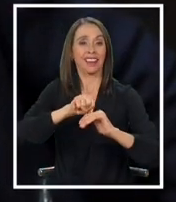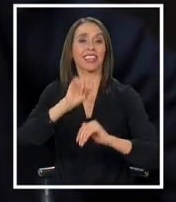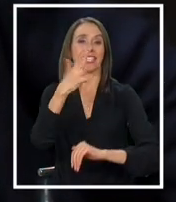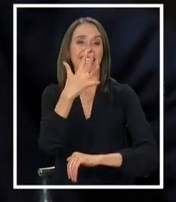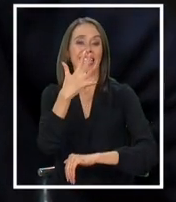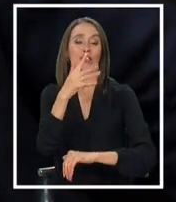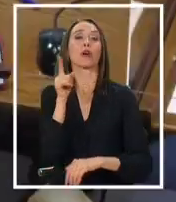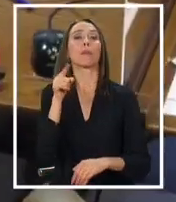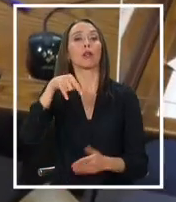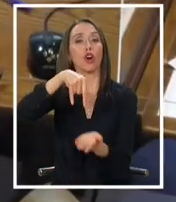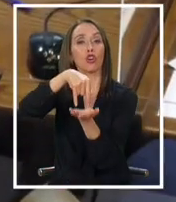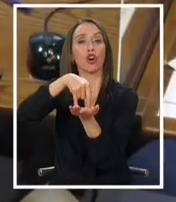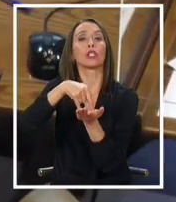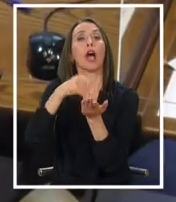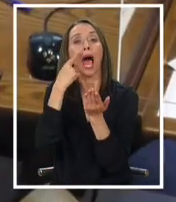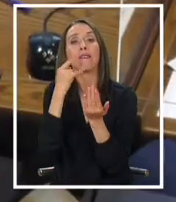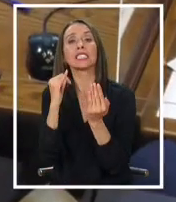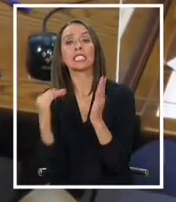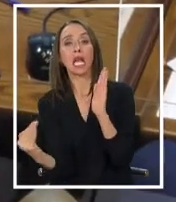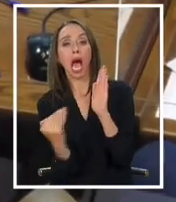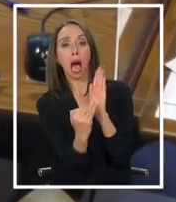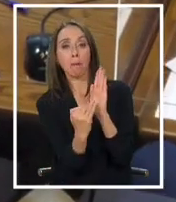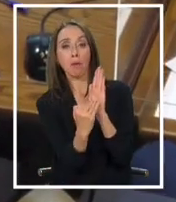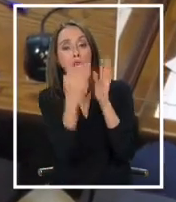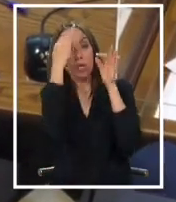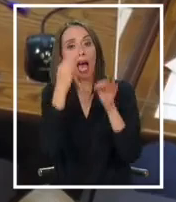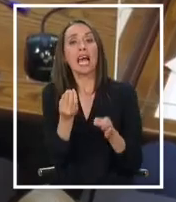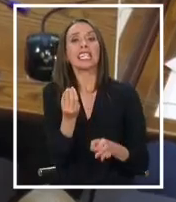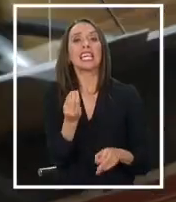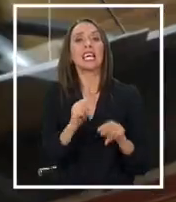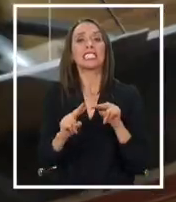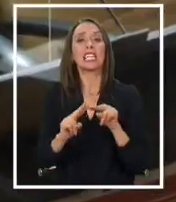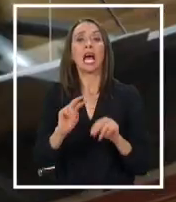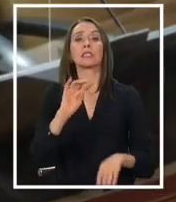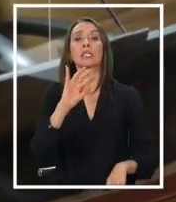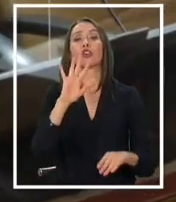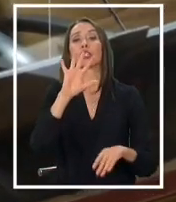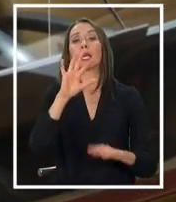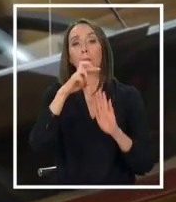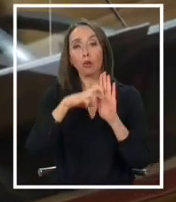será clave a la hora de contar los apoyos para definir el destino del quinto retiro.